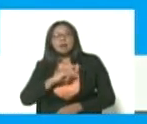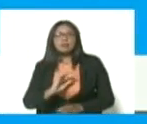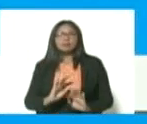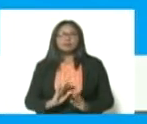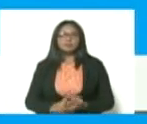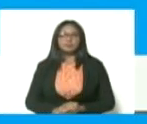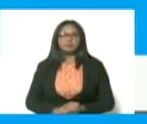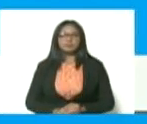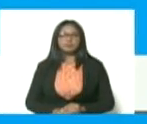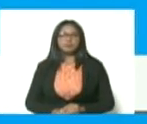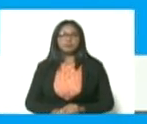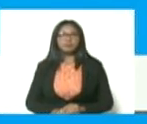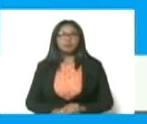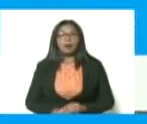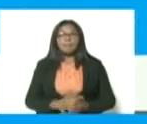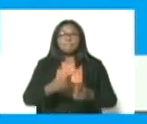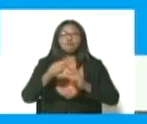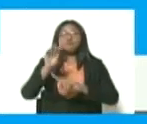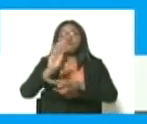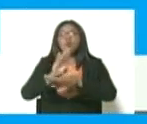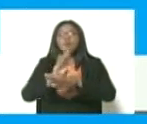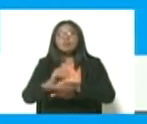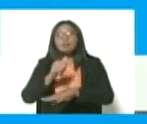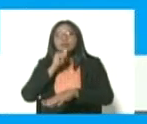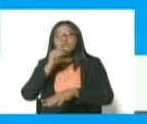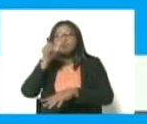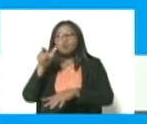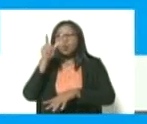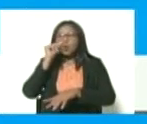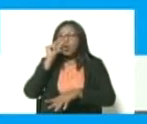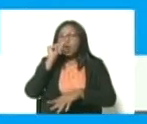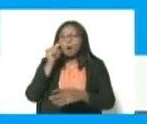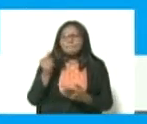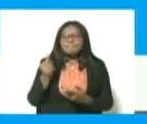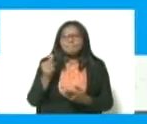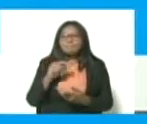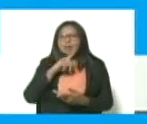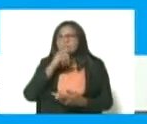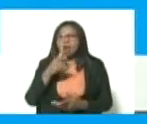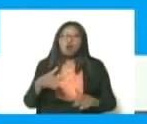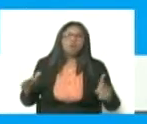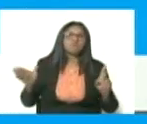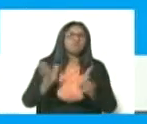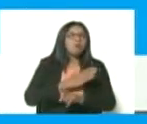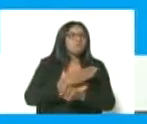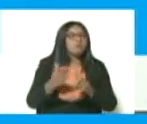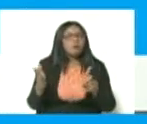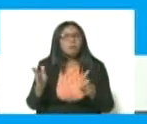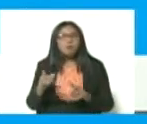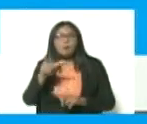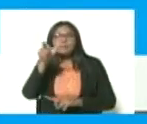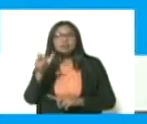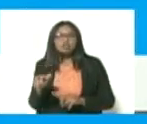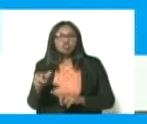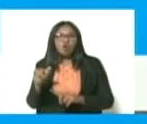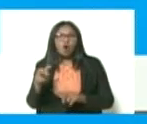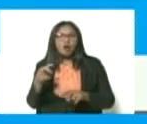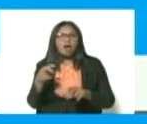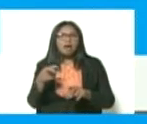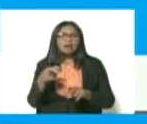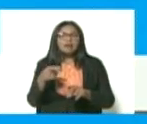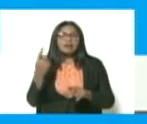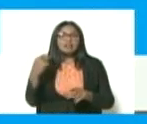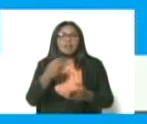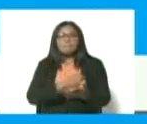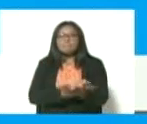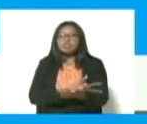allá ellos. Pero están protegiendo a un fascista, a un golpista y a un criminal que maneja millones